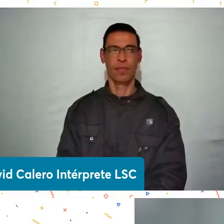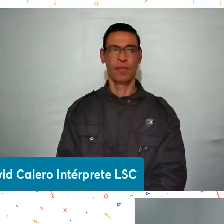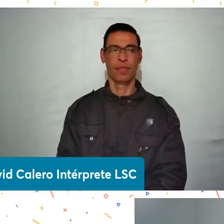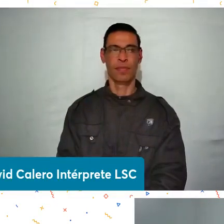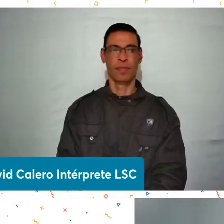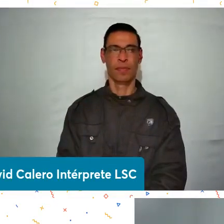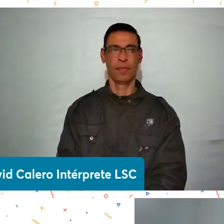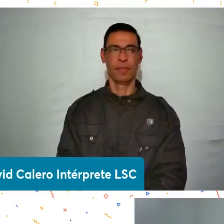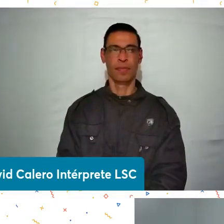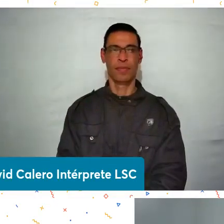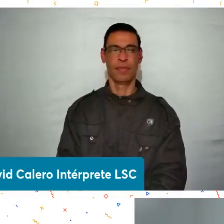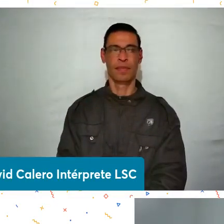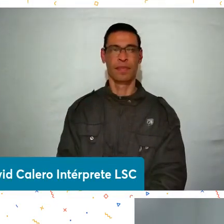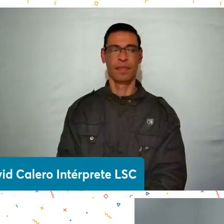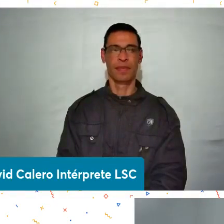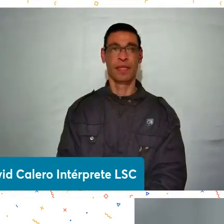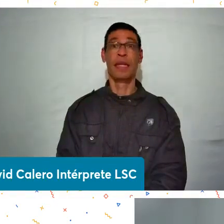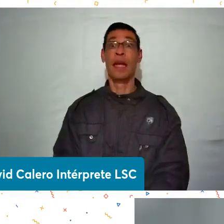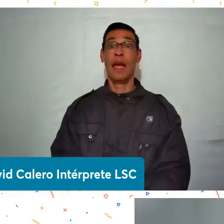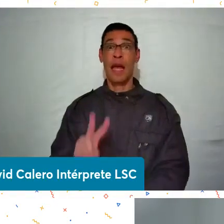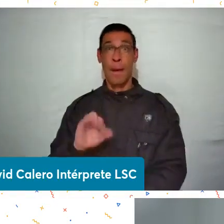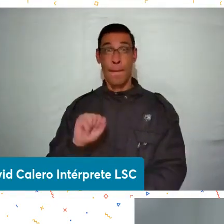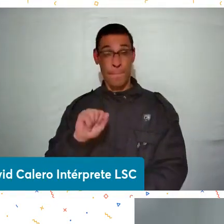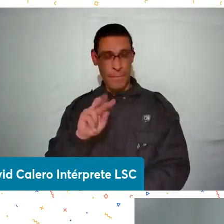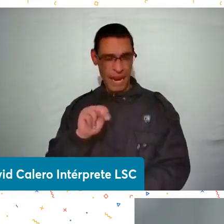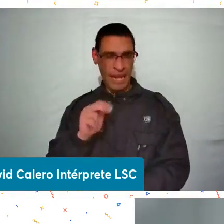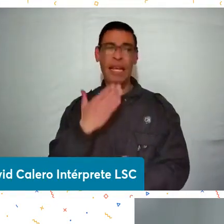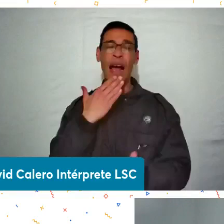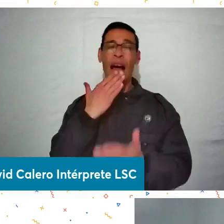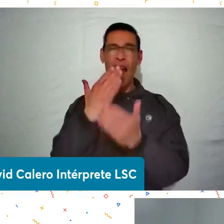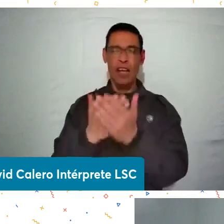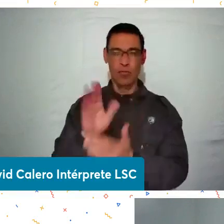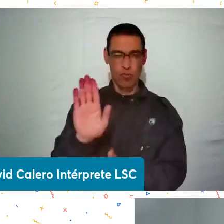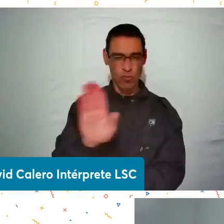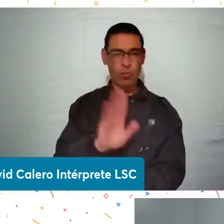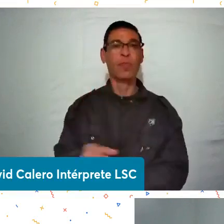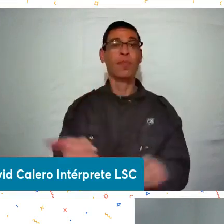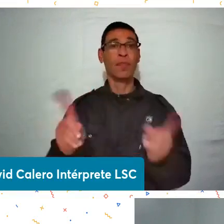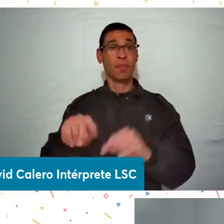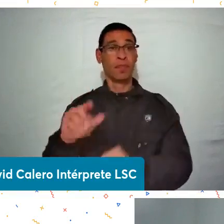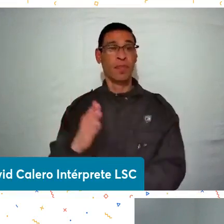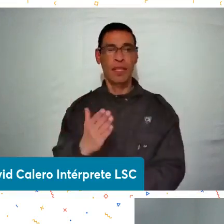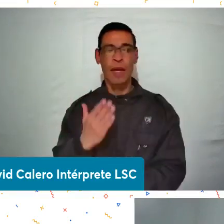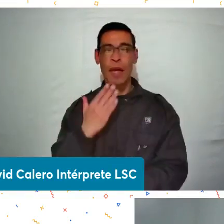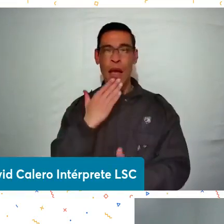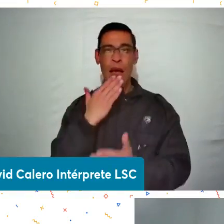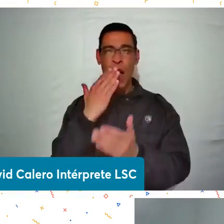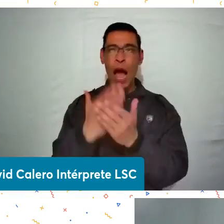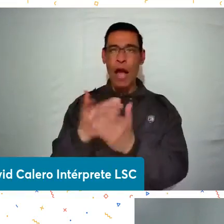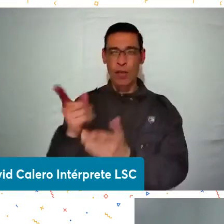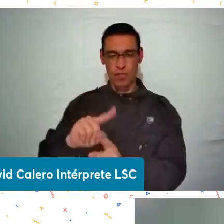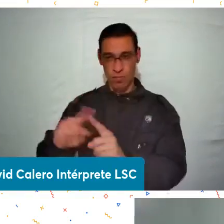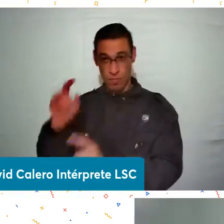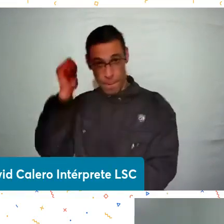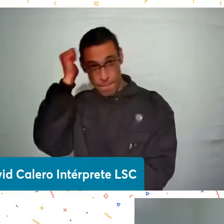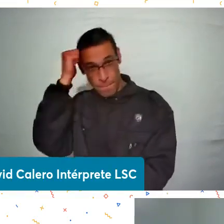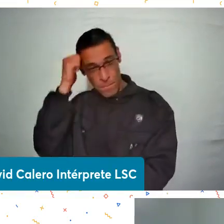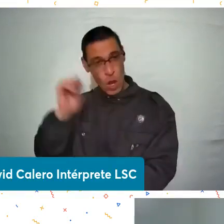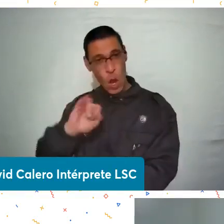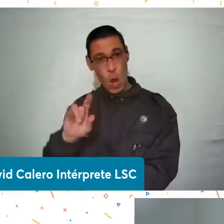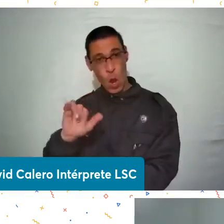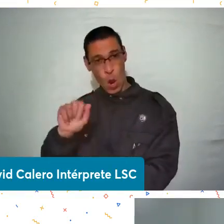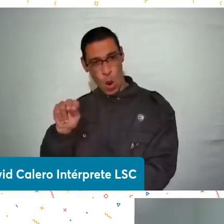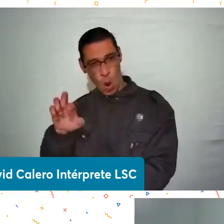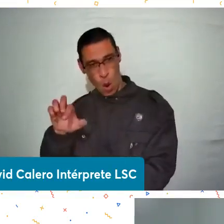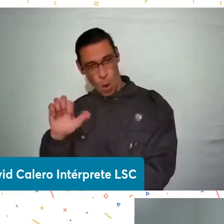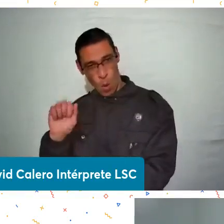Mi micrófono. Vanessa, muchísimas gracias a usted. Muchísimas gracias a los maestros Juan Pablo, Lacey,